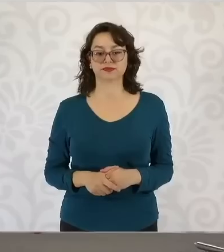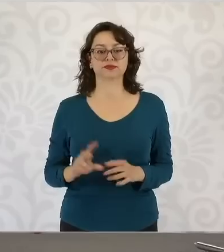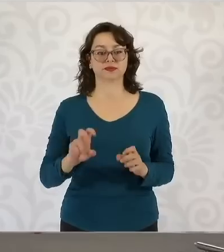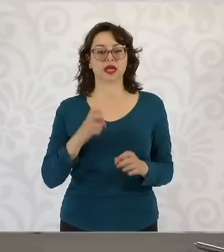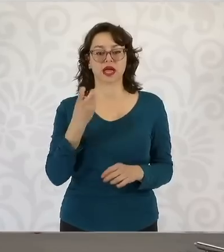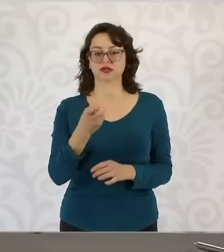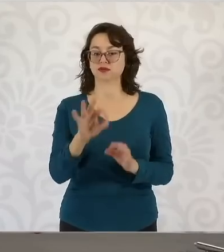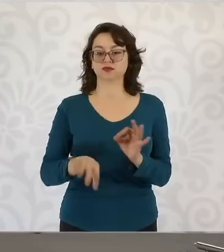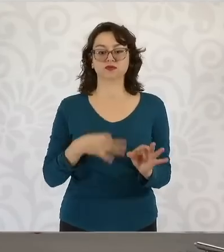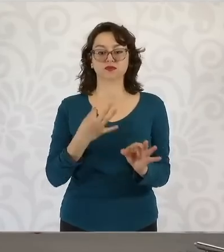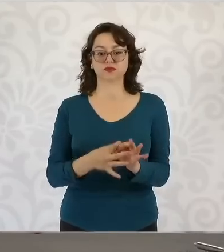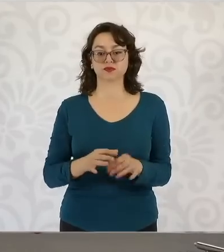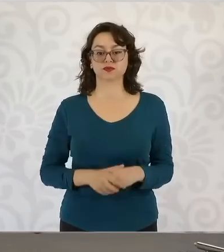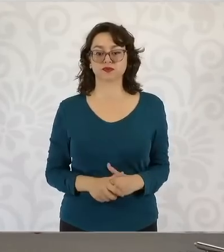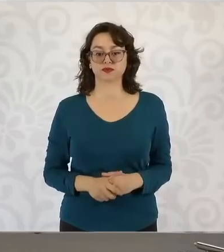cuanto, Presidenta.